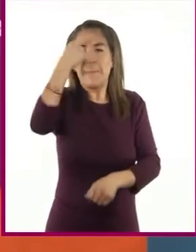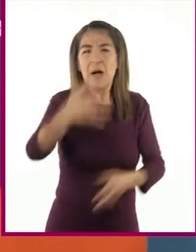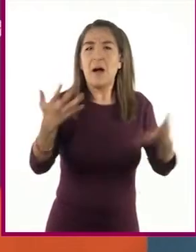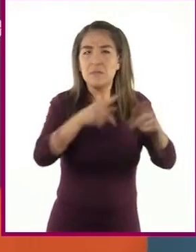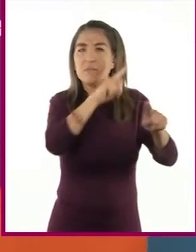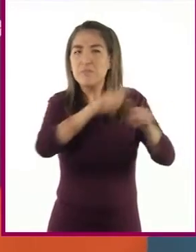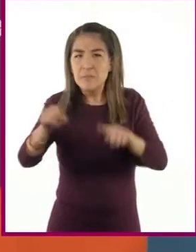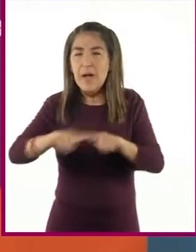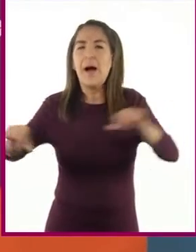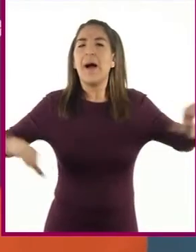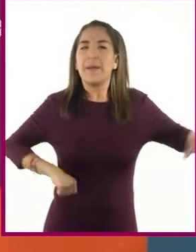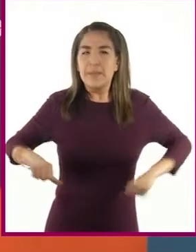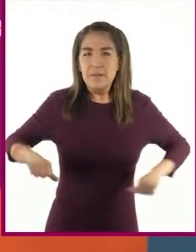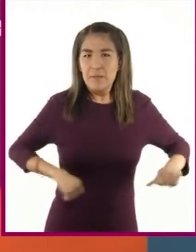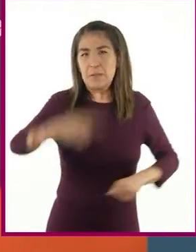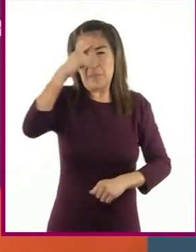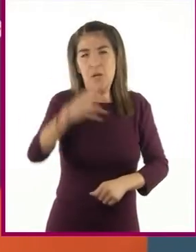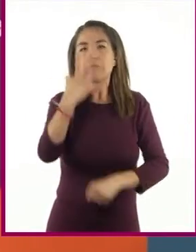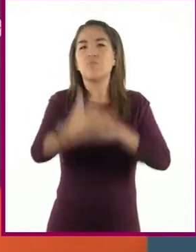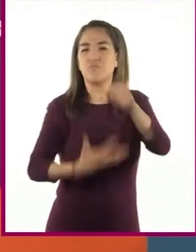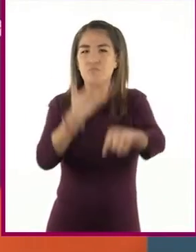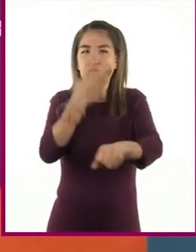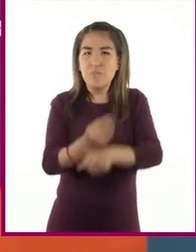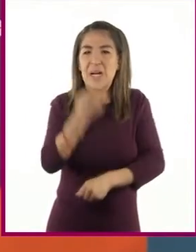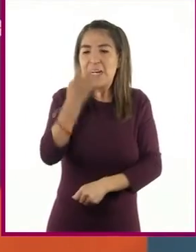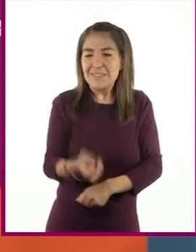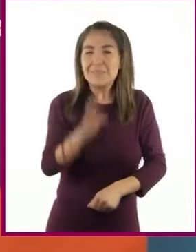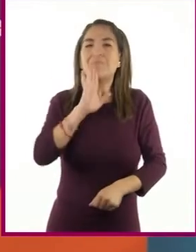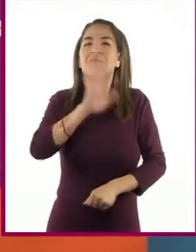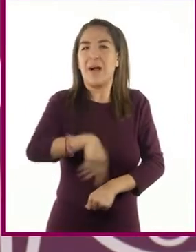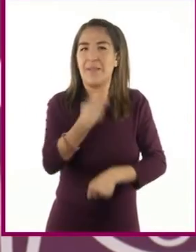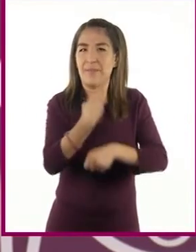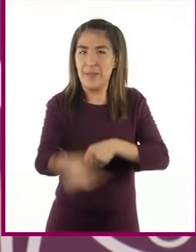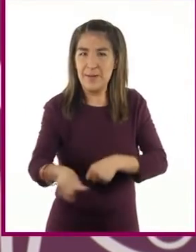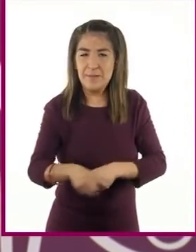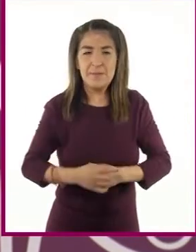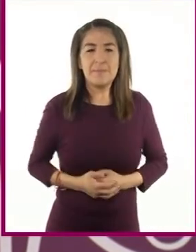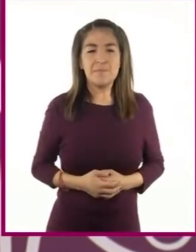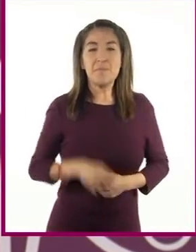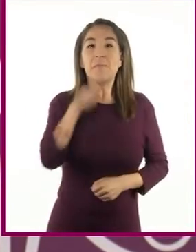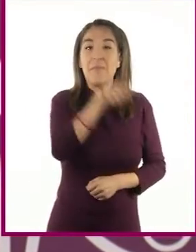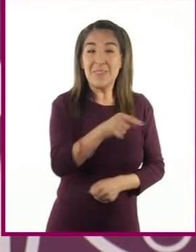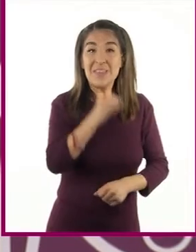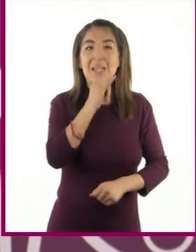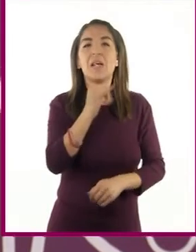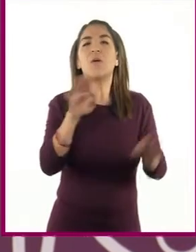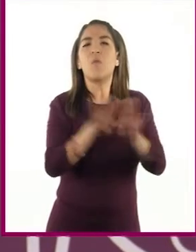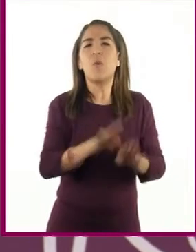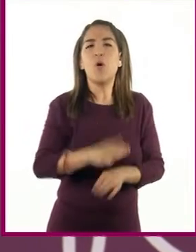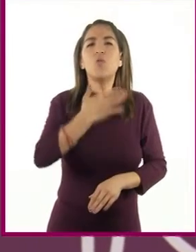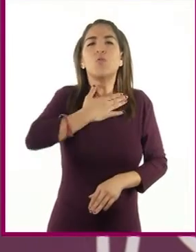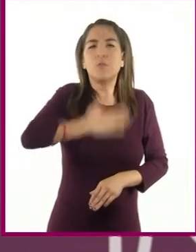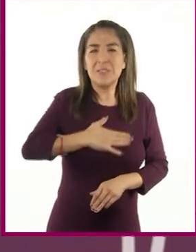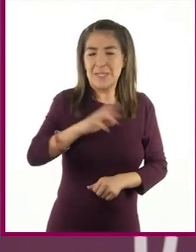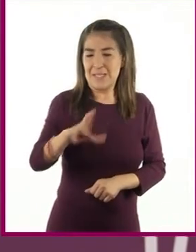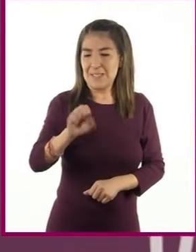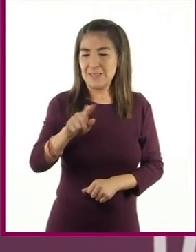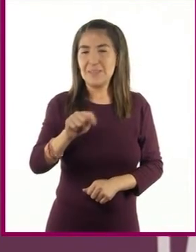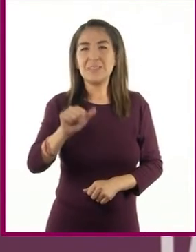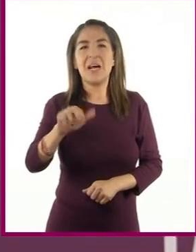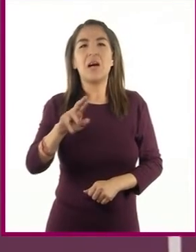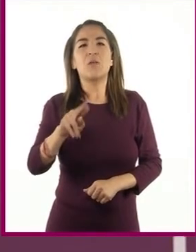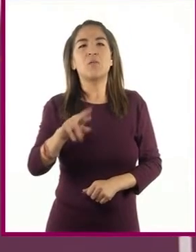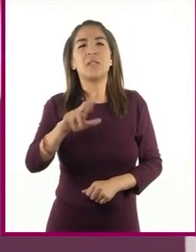de acciones que reparen el daño causado. En la justicia restaurativa es esencial que